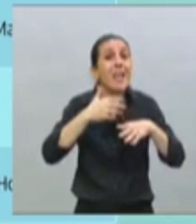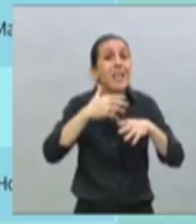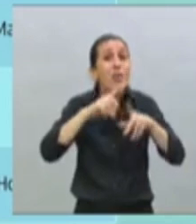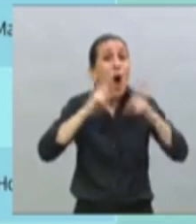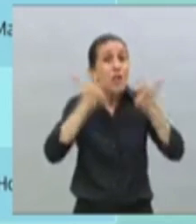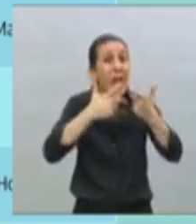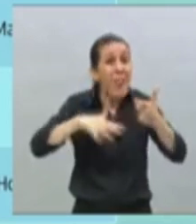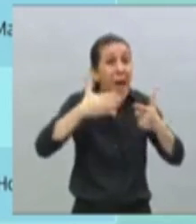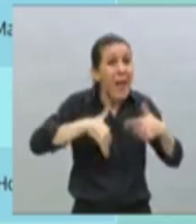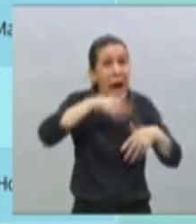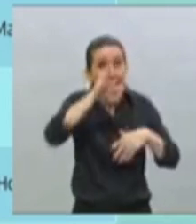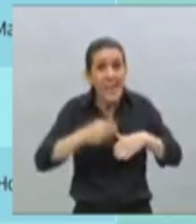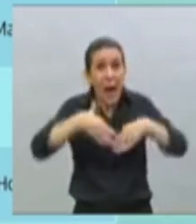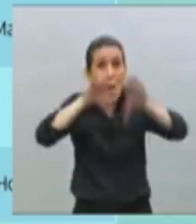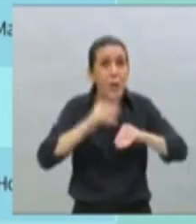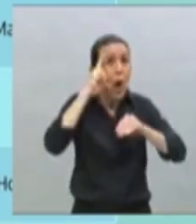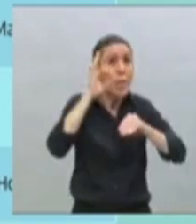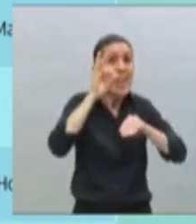sociedad, a